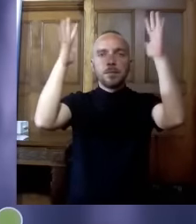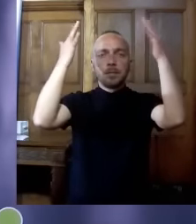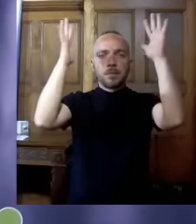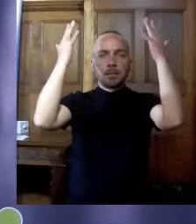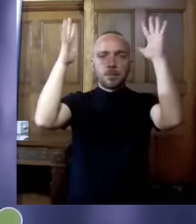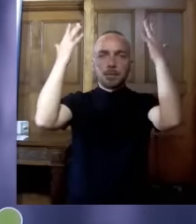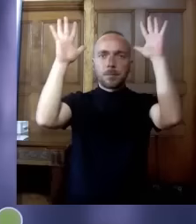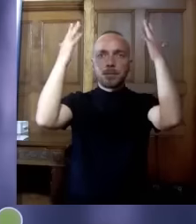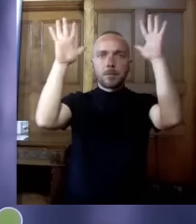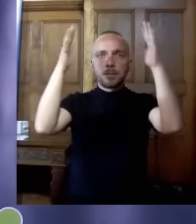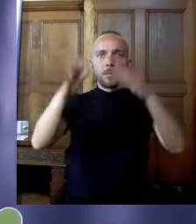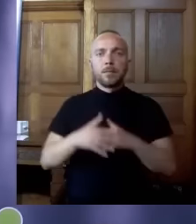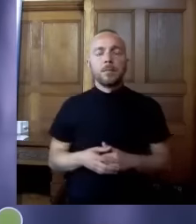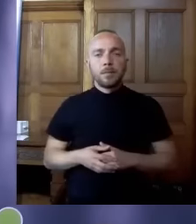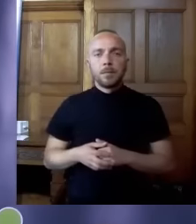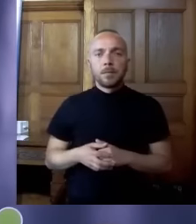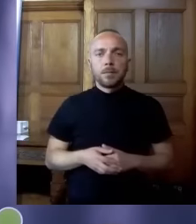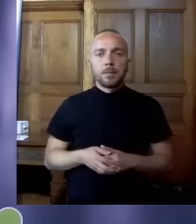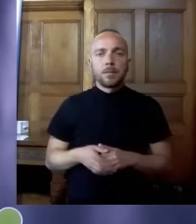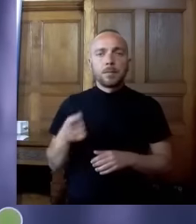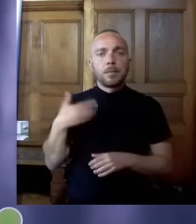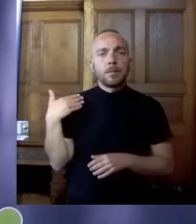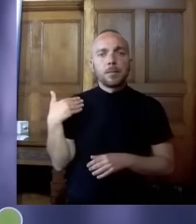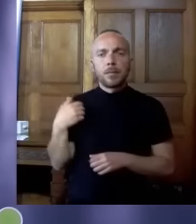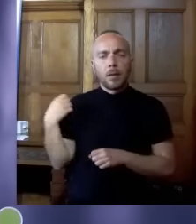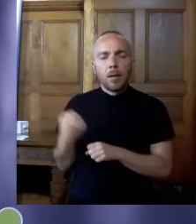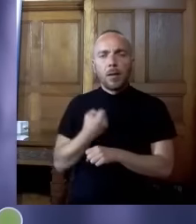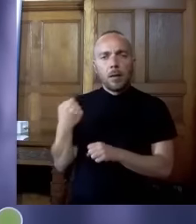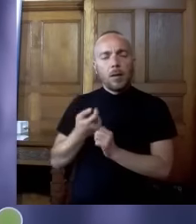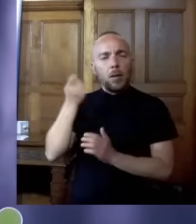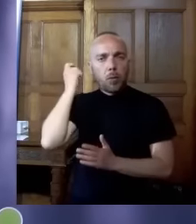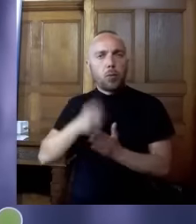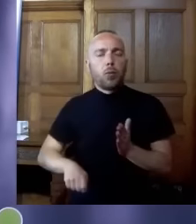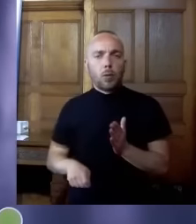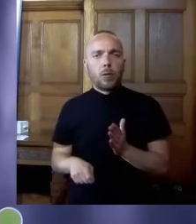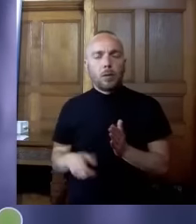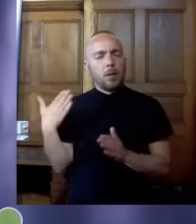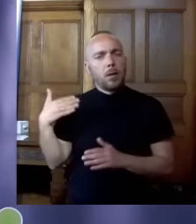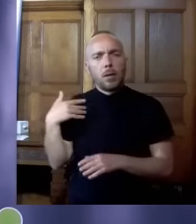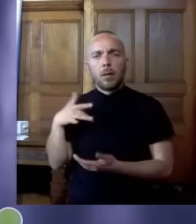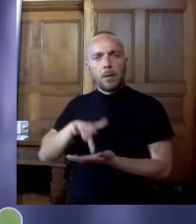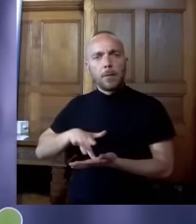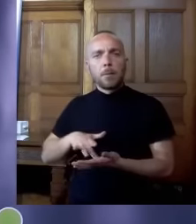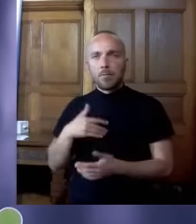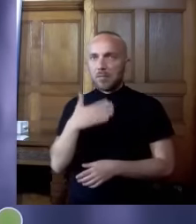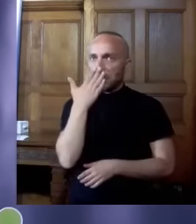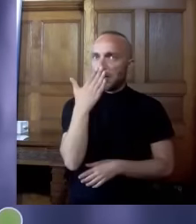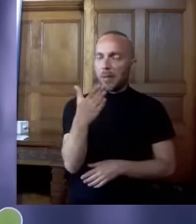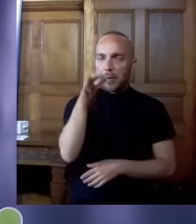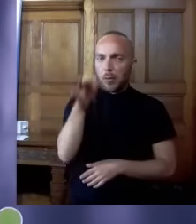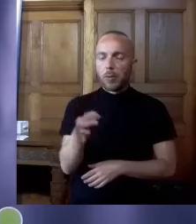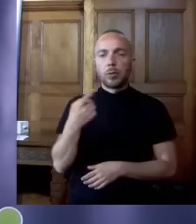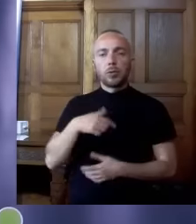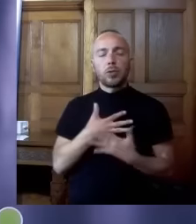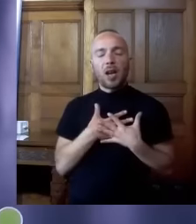trabajamos trabajamos duro muy duro fuimos lo digo con sinceridad muy